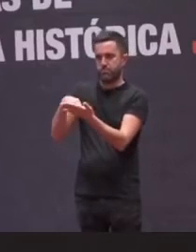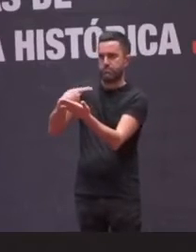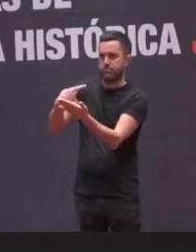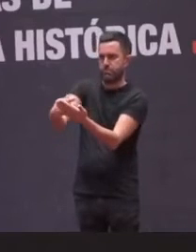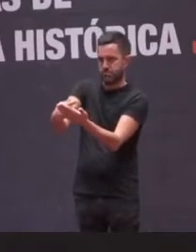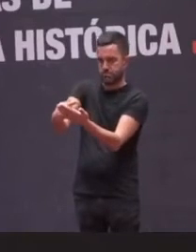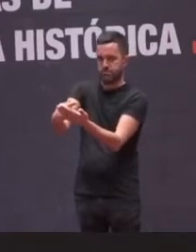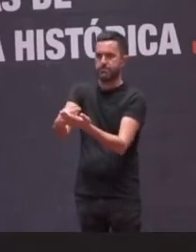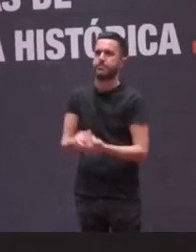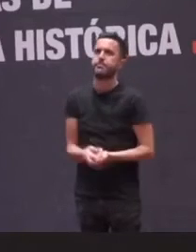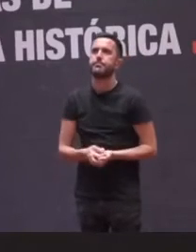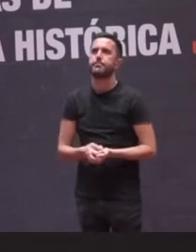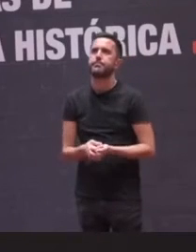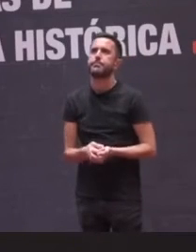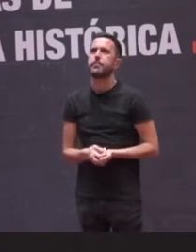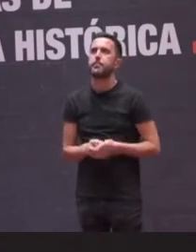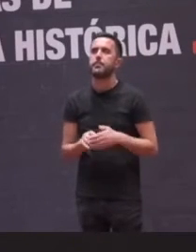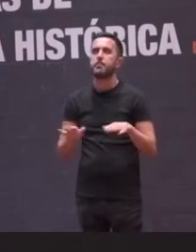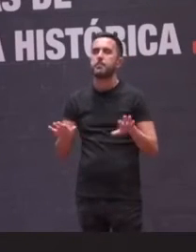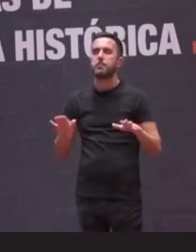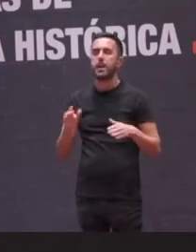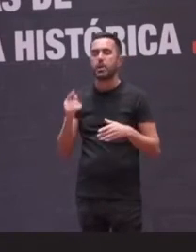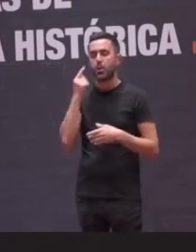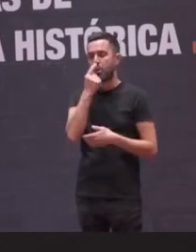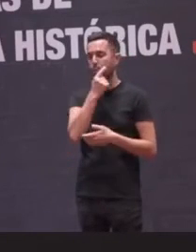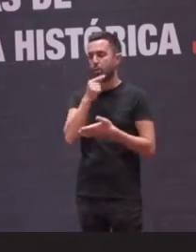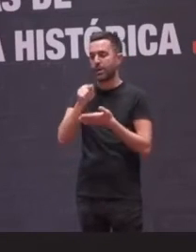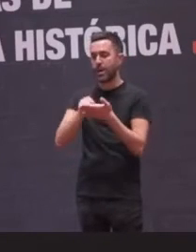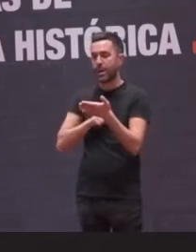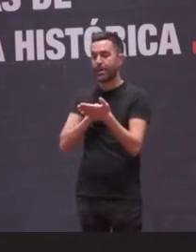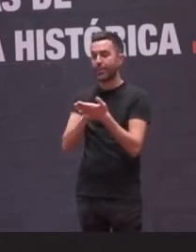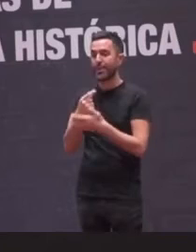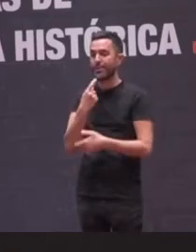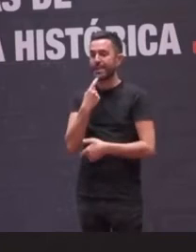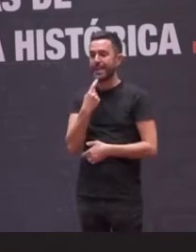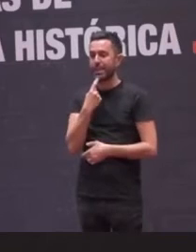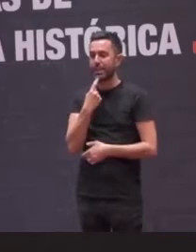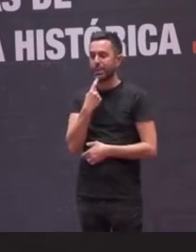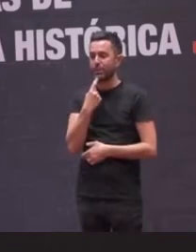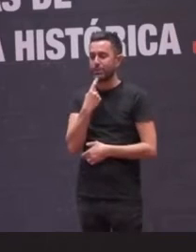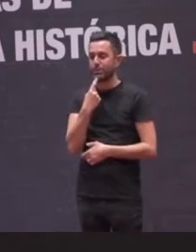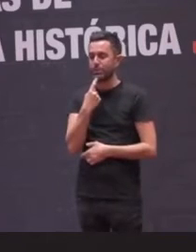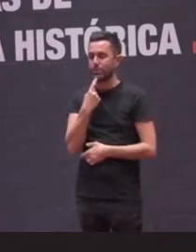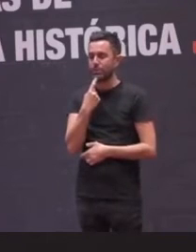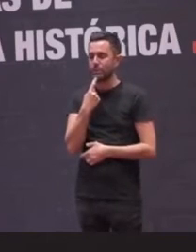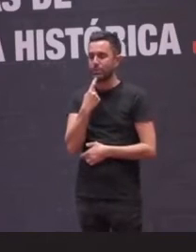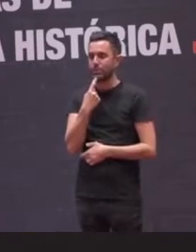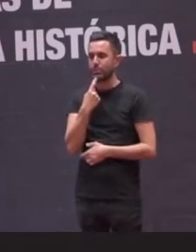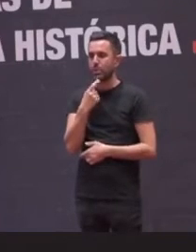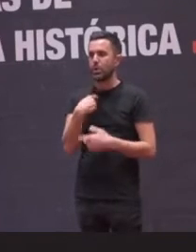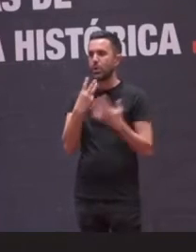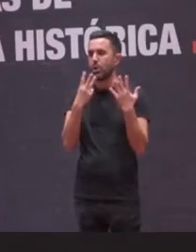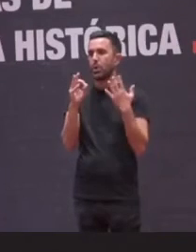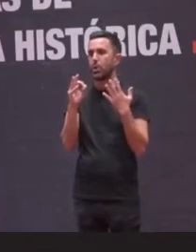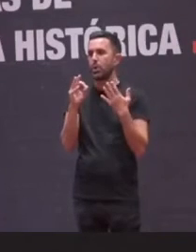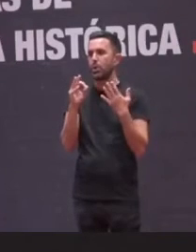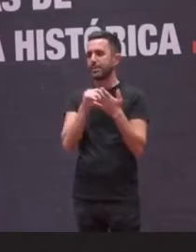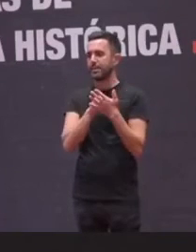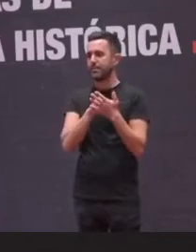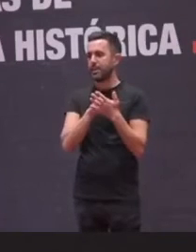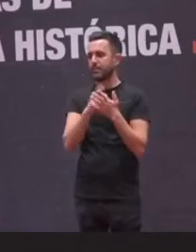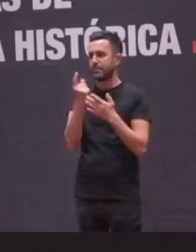rexistro. Pero o notario, era un notario de Betanzos, sí apercibe unha cuestión. As 80.000 pesetas non se entregan no momento do